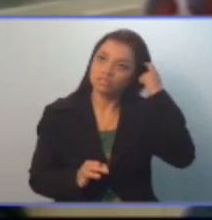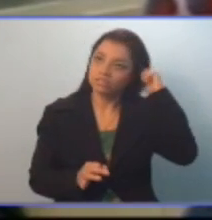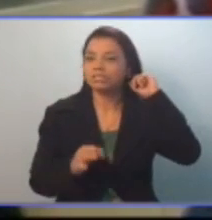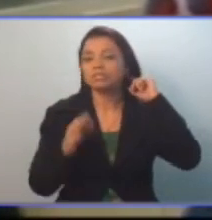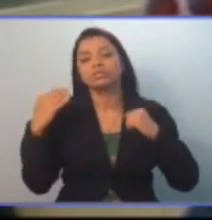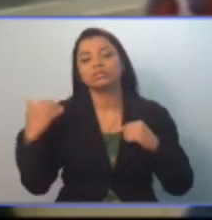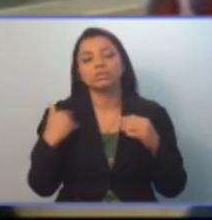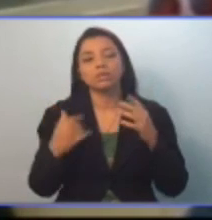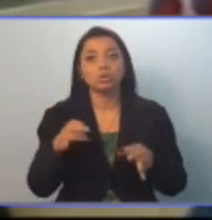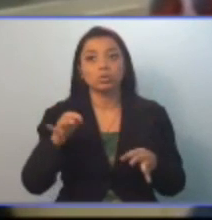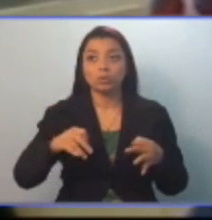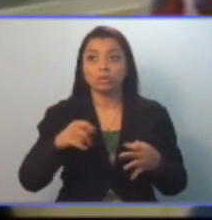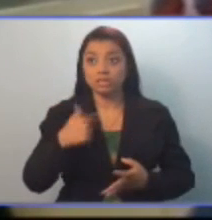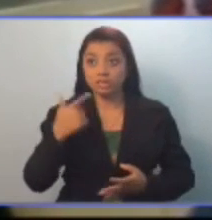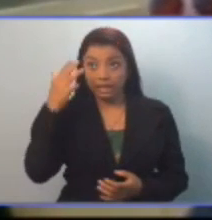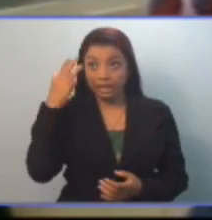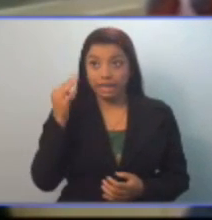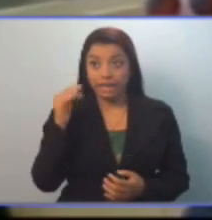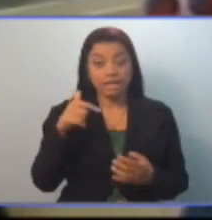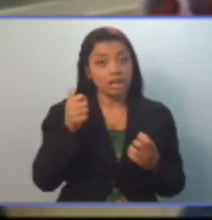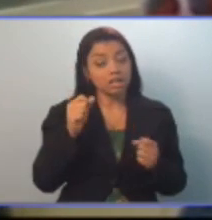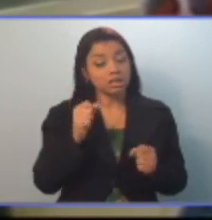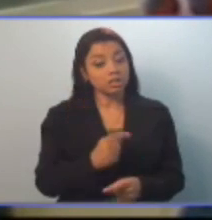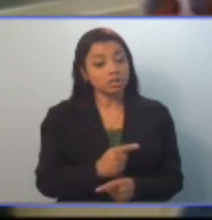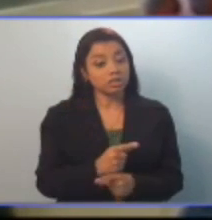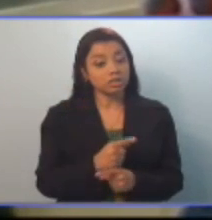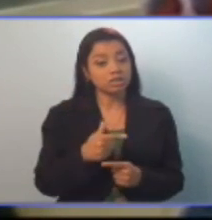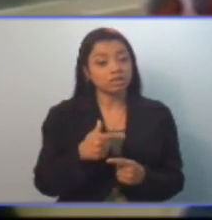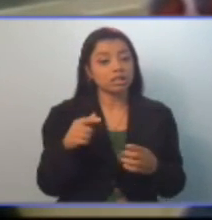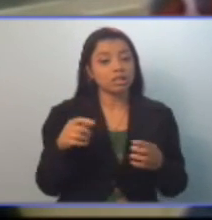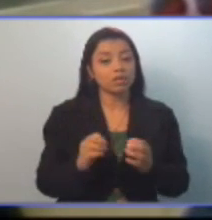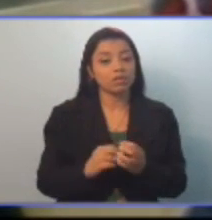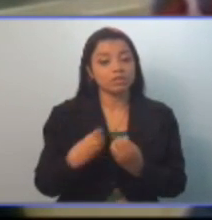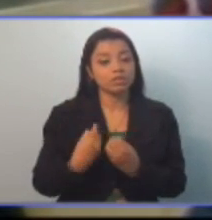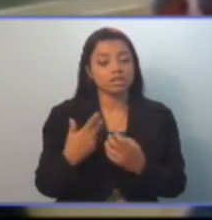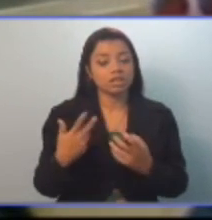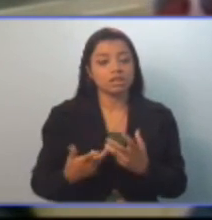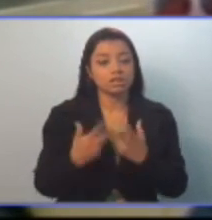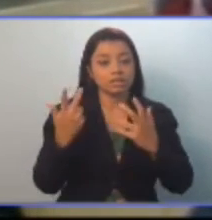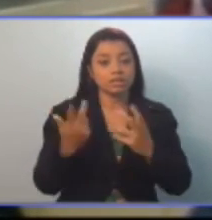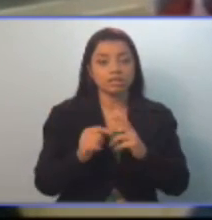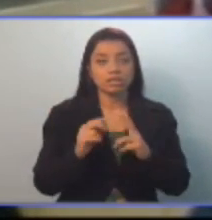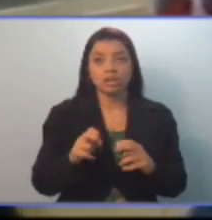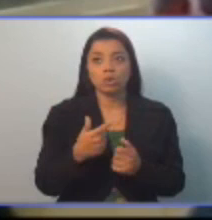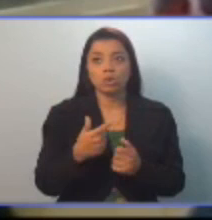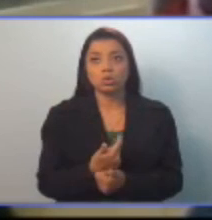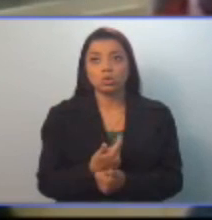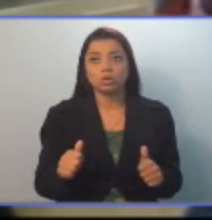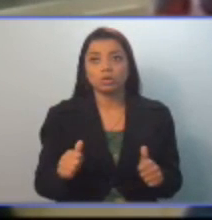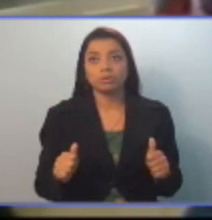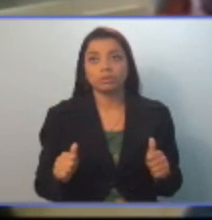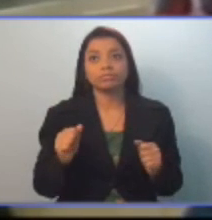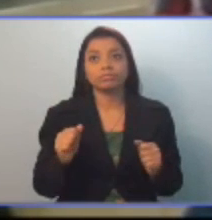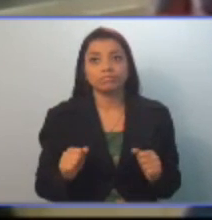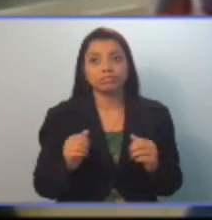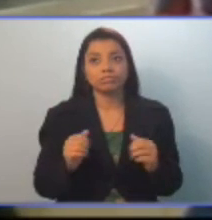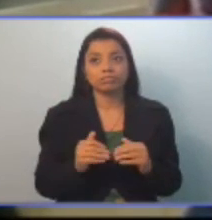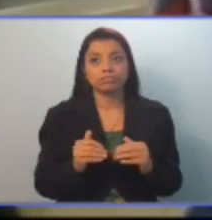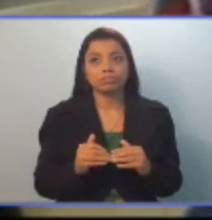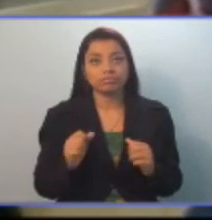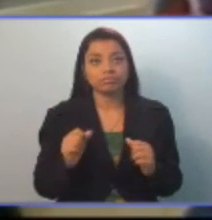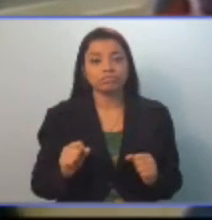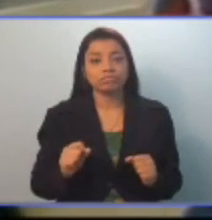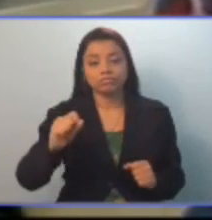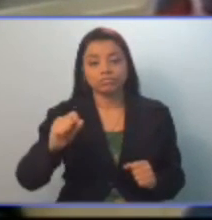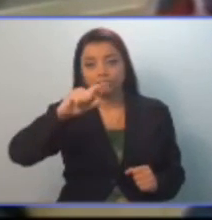apuesta o cree que es conveniente que la sección de investigación tenga una autonomía, así como también se dote o se trabaje